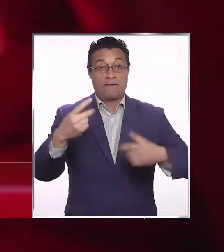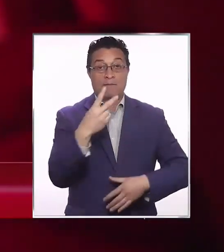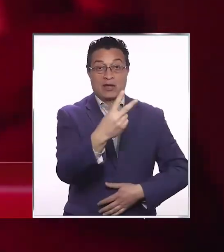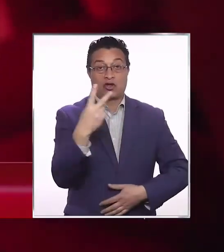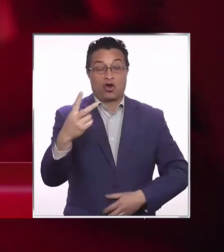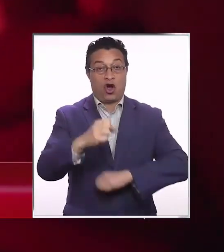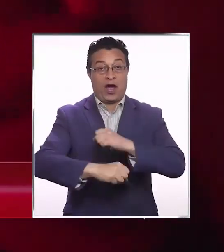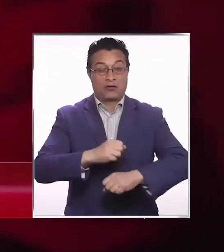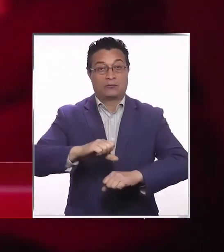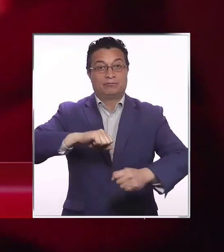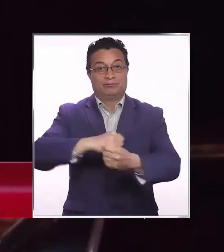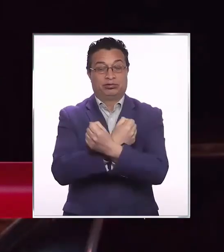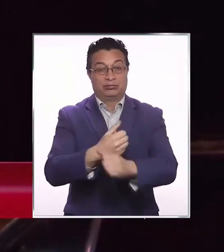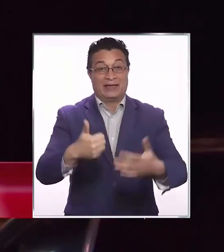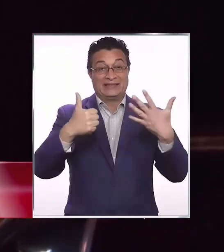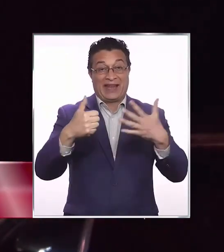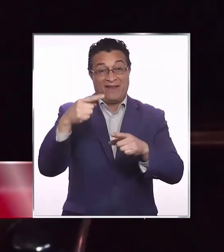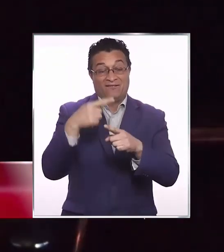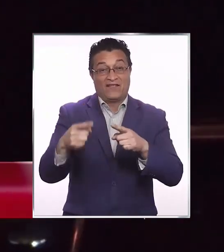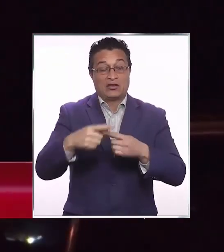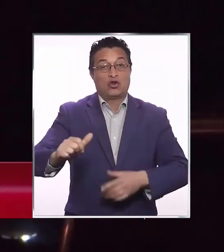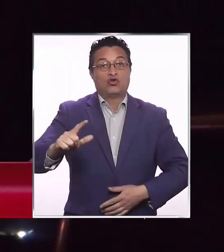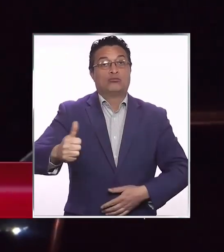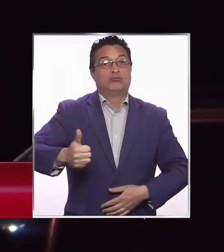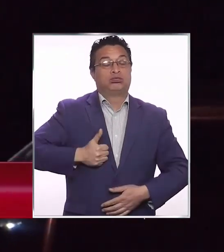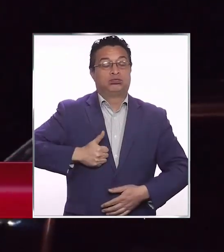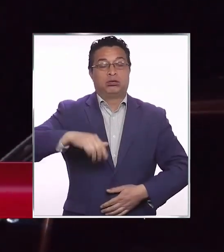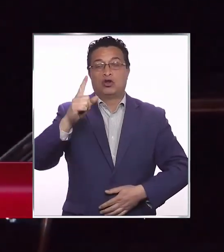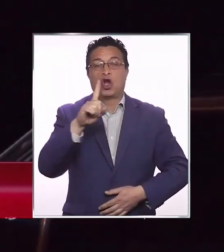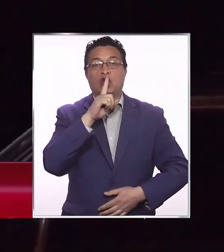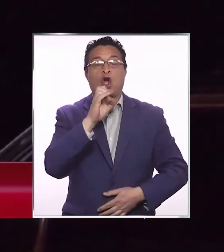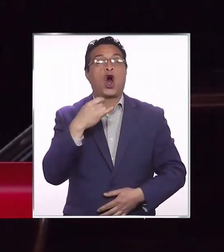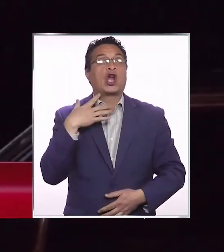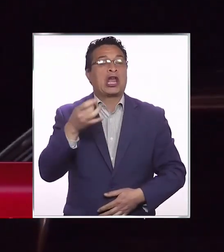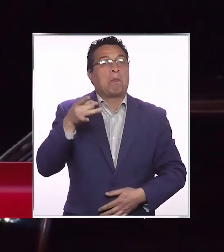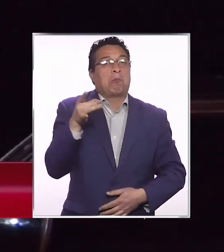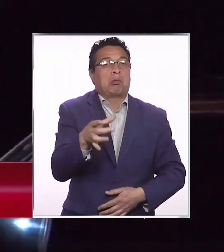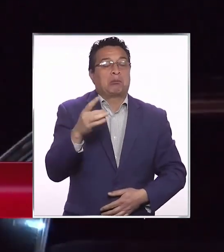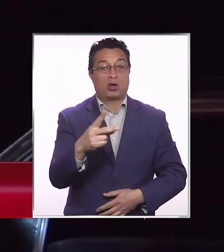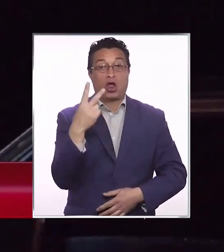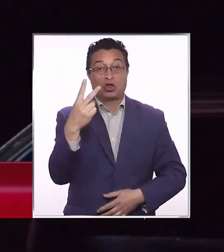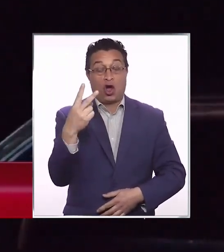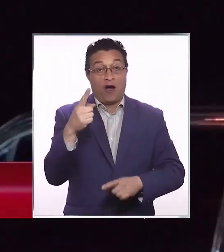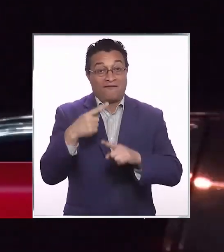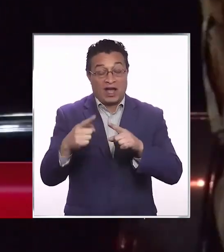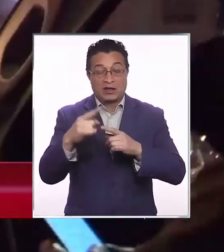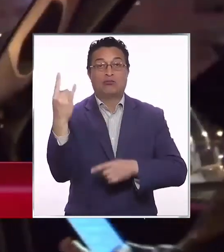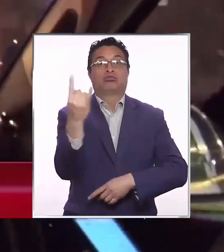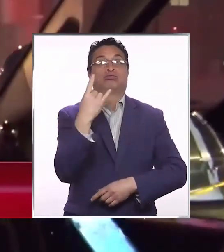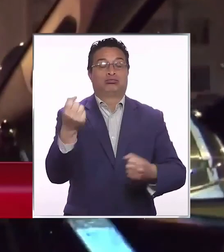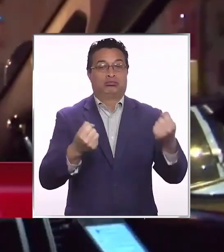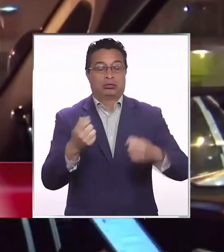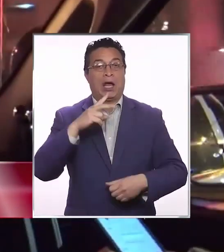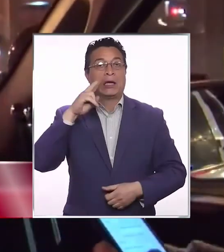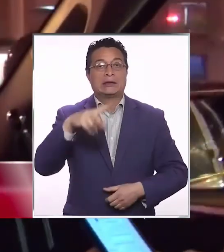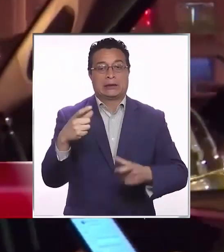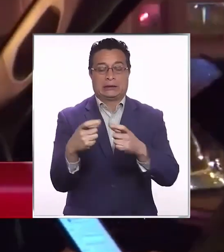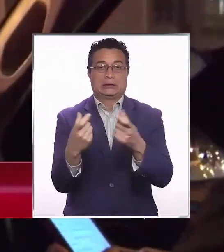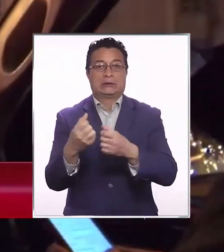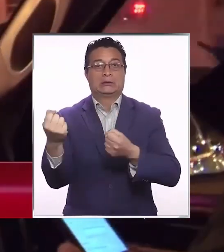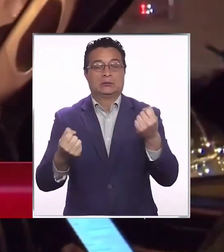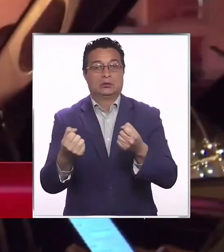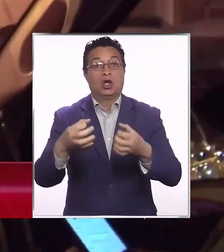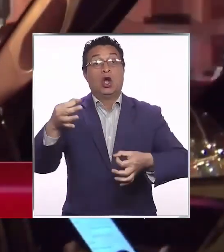Joven de 22 años fue detenido 6 veces por incumplir el toque de queda. En 2 oportunidades conducía ebrio y sin